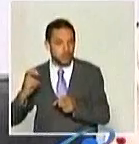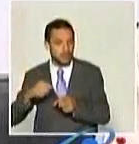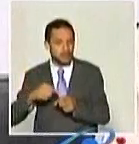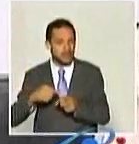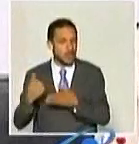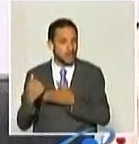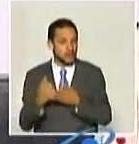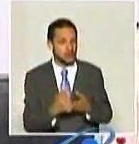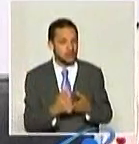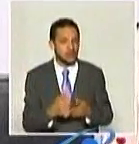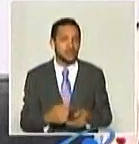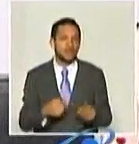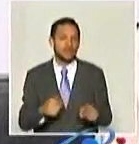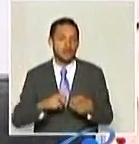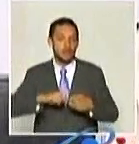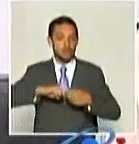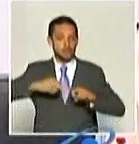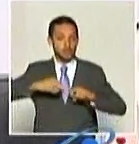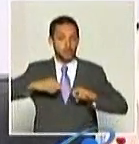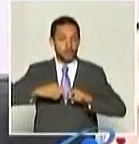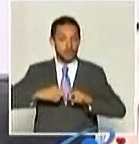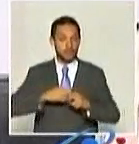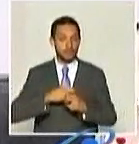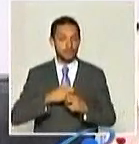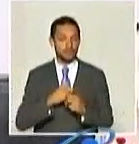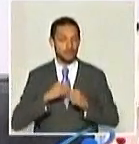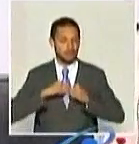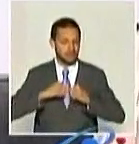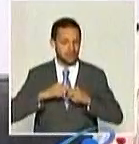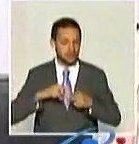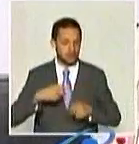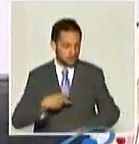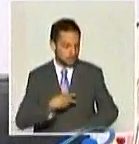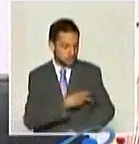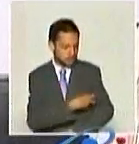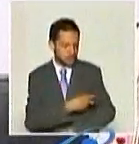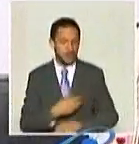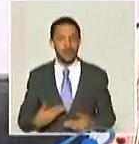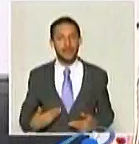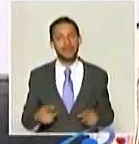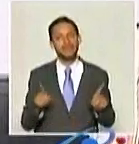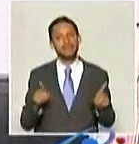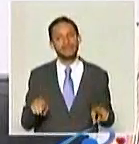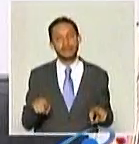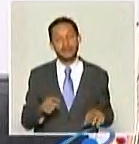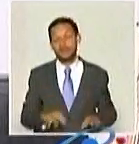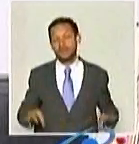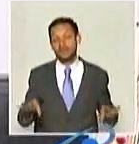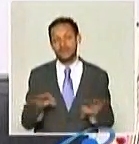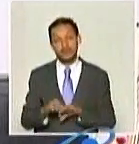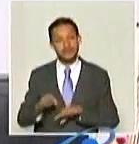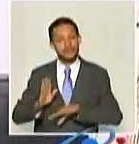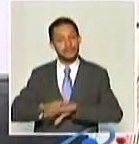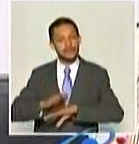aplica intramuscular. Esto, la indicación más importante es para la